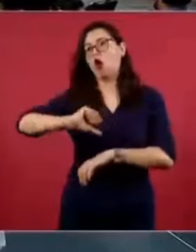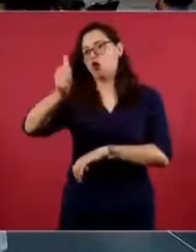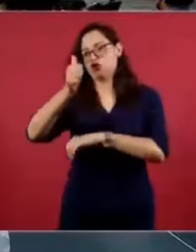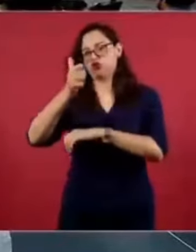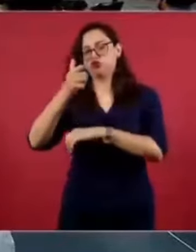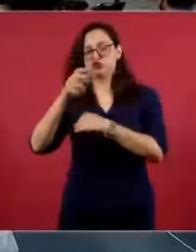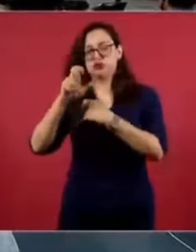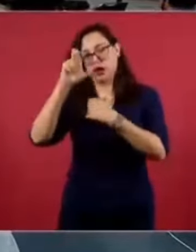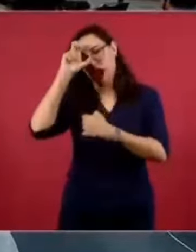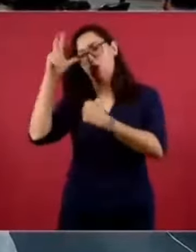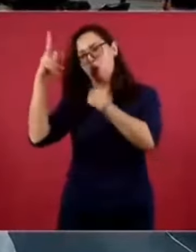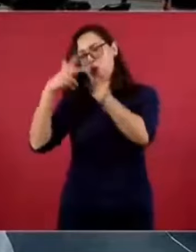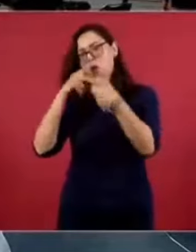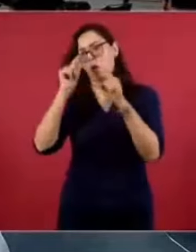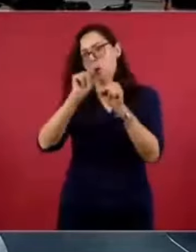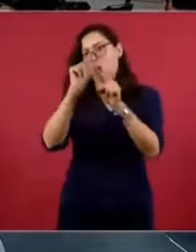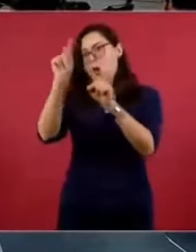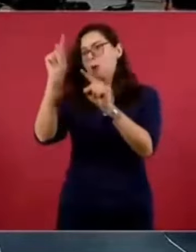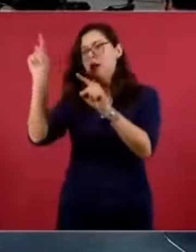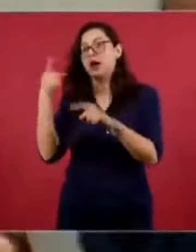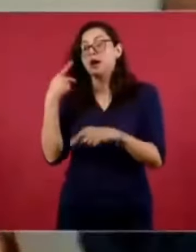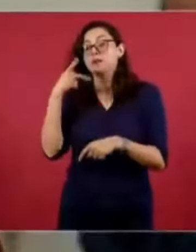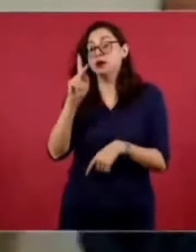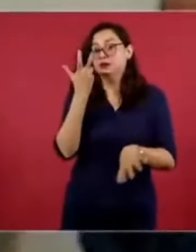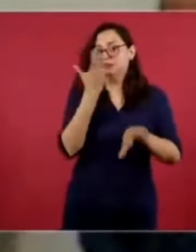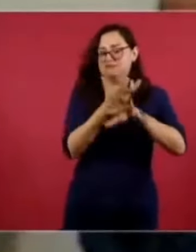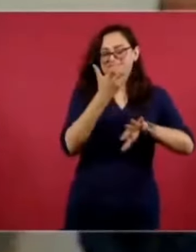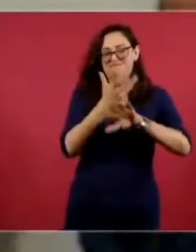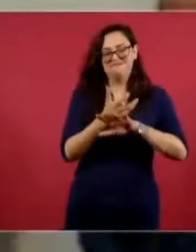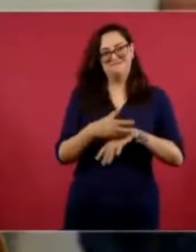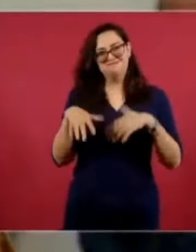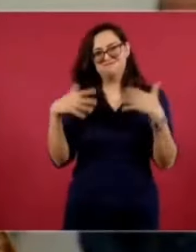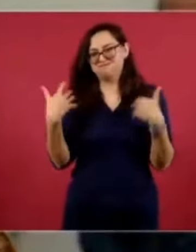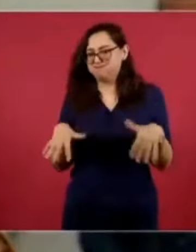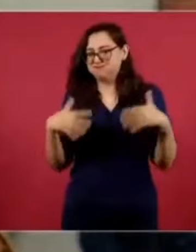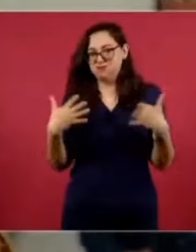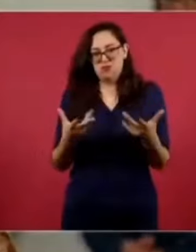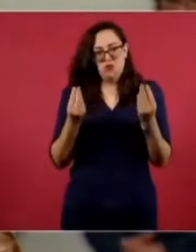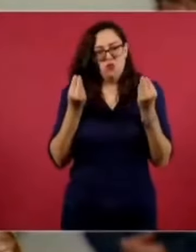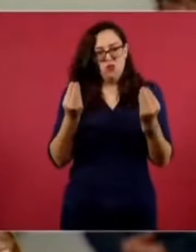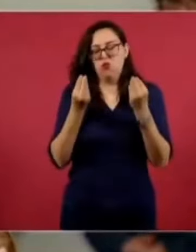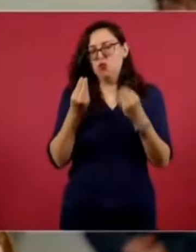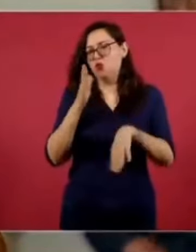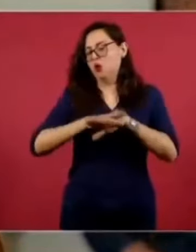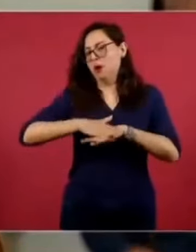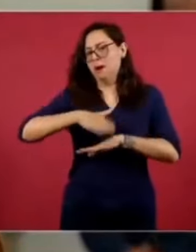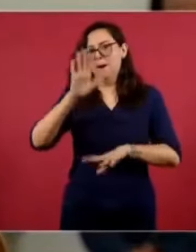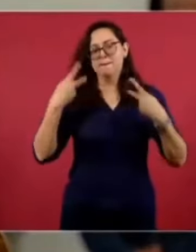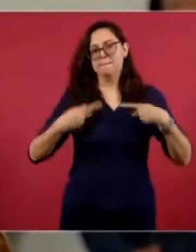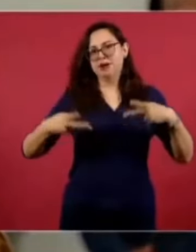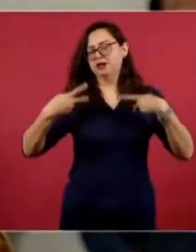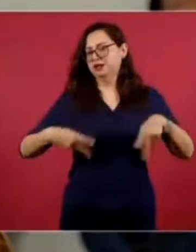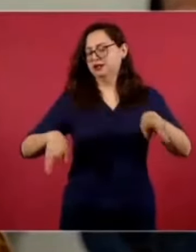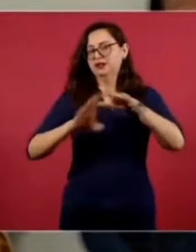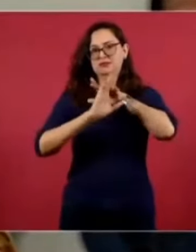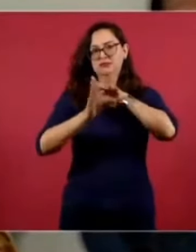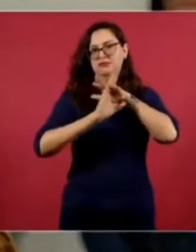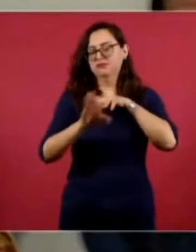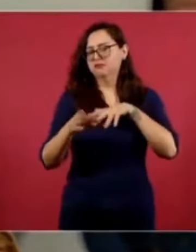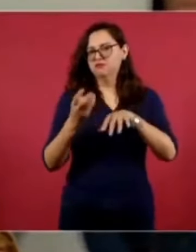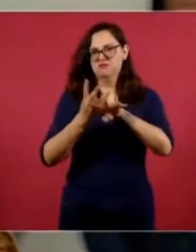Estados Unidos salieron a votar miles miles miles de de paisanos que pues